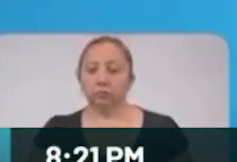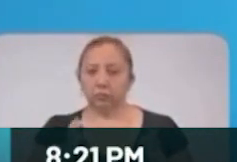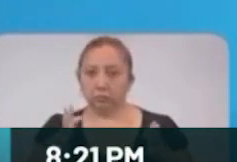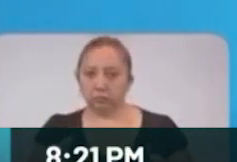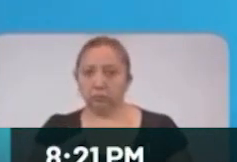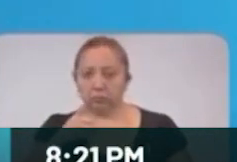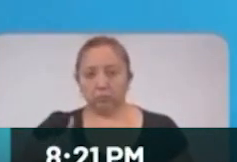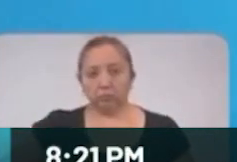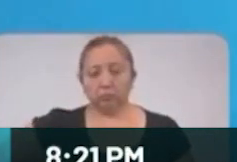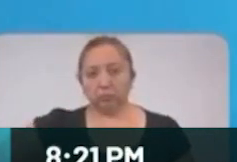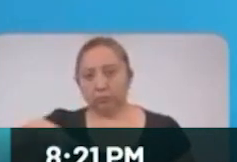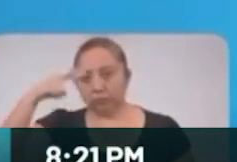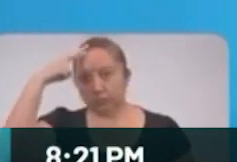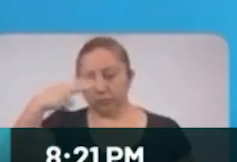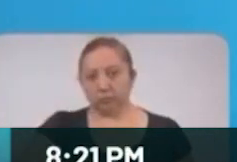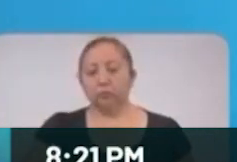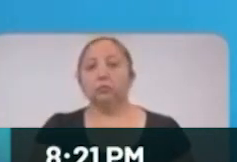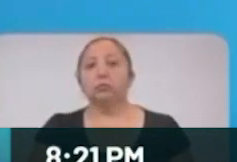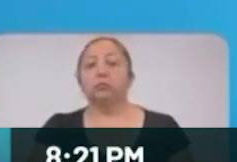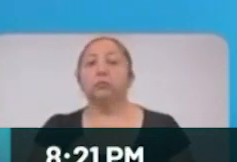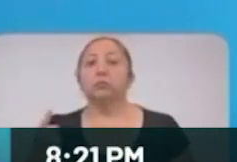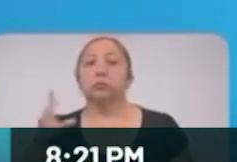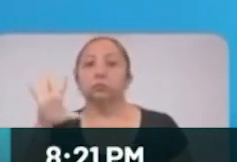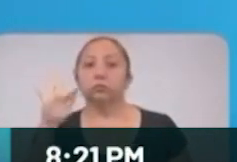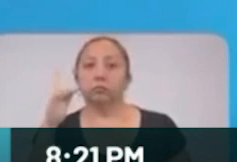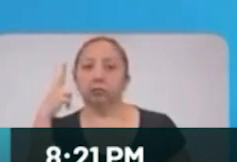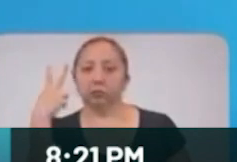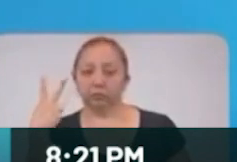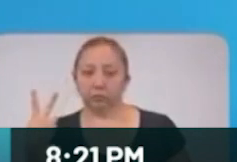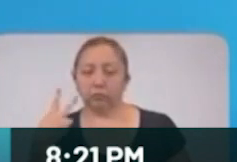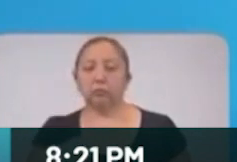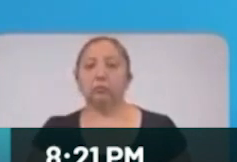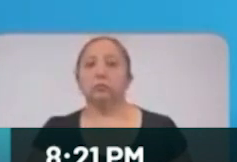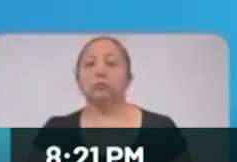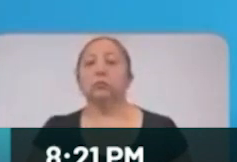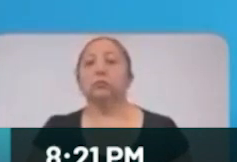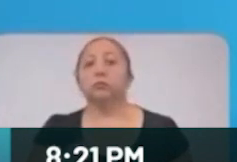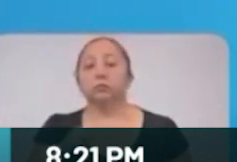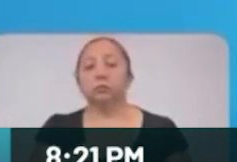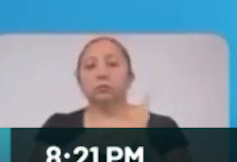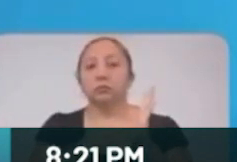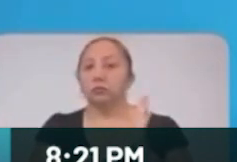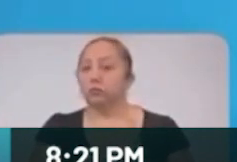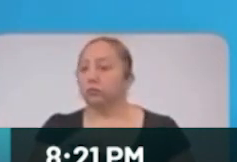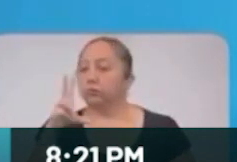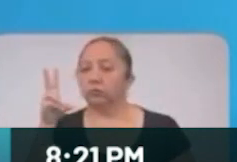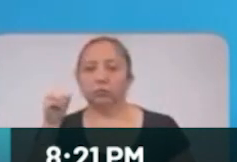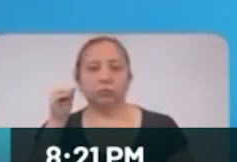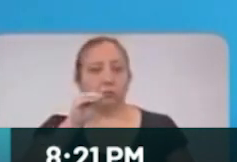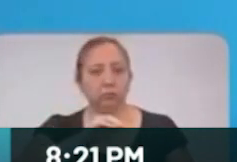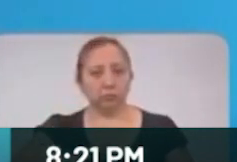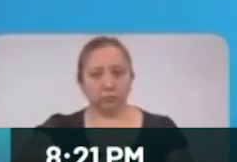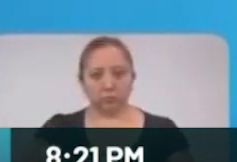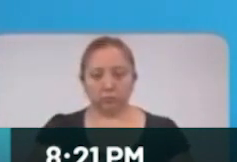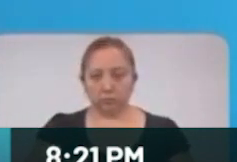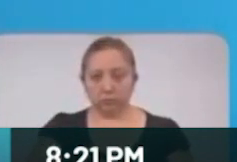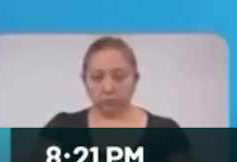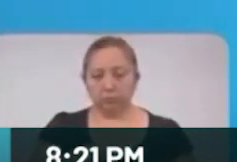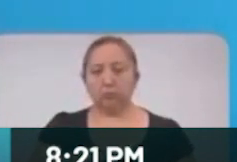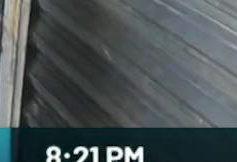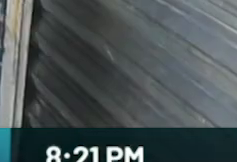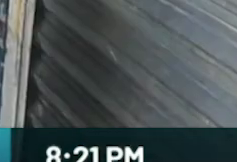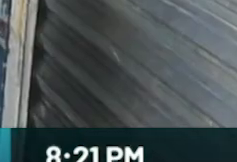directrices del gobierno federal, por lo que los 42 casos restantes por normatividad no son considerados dentro de la